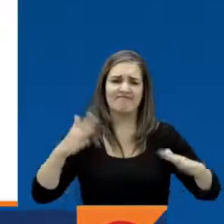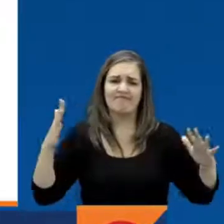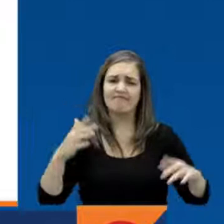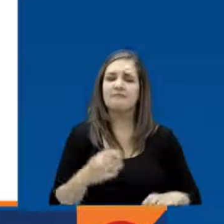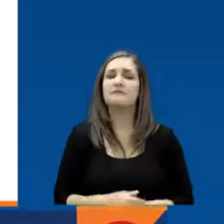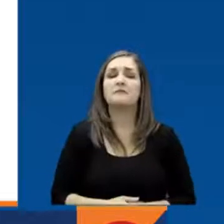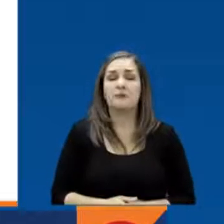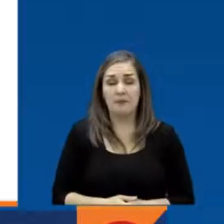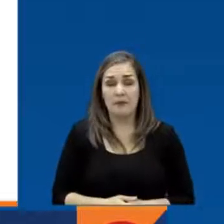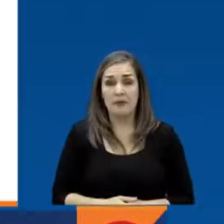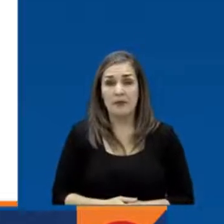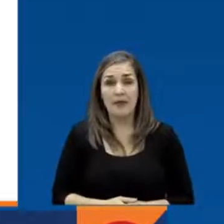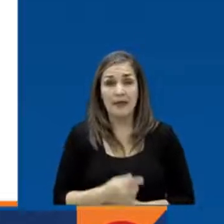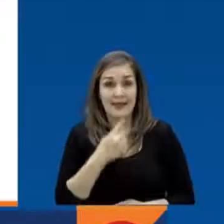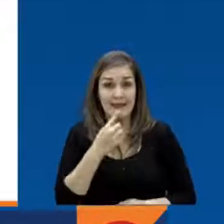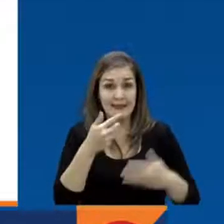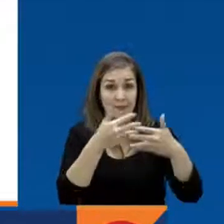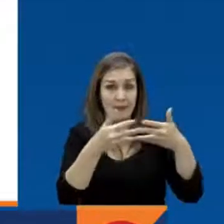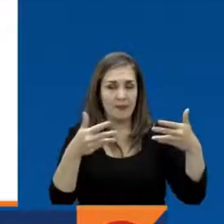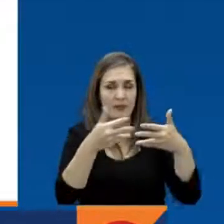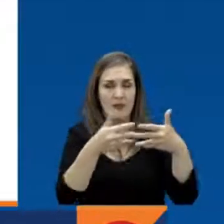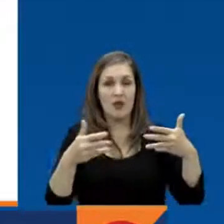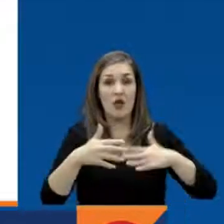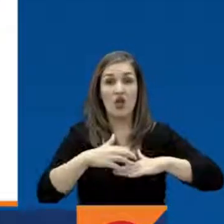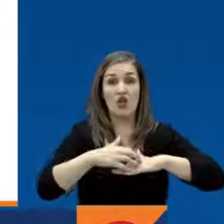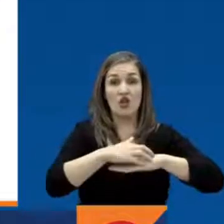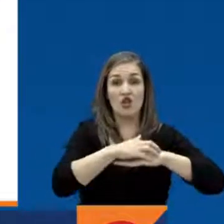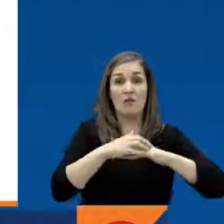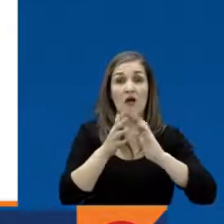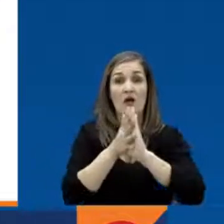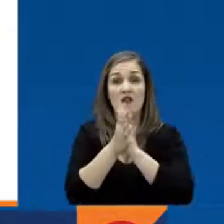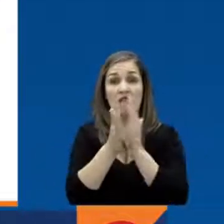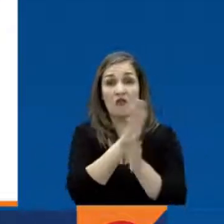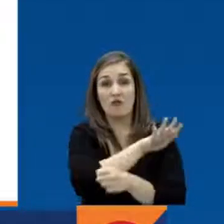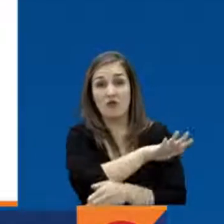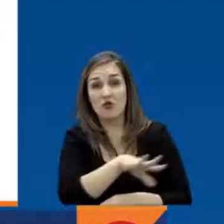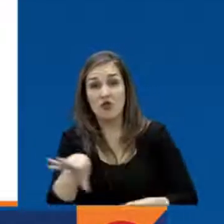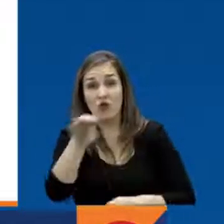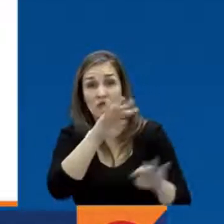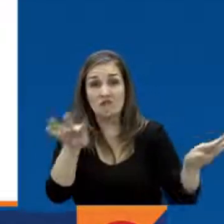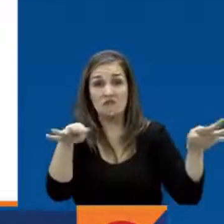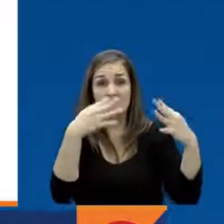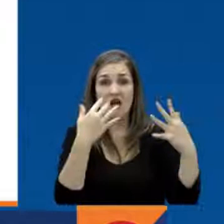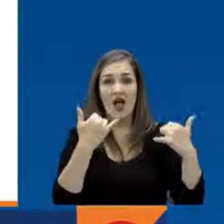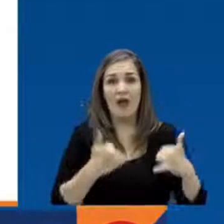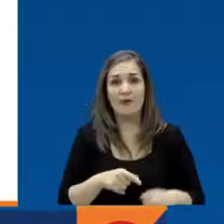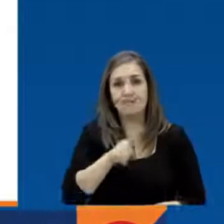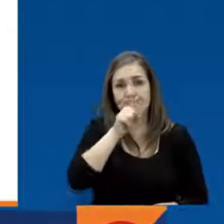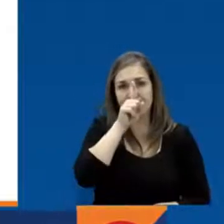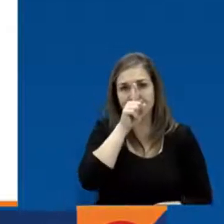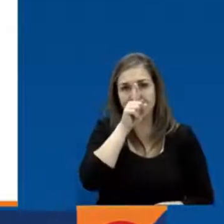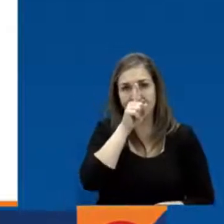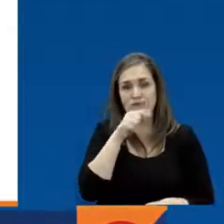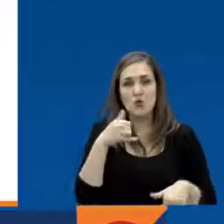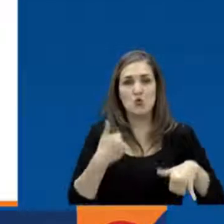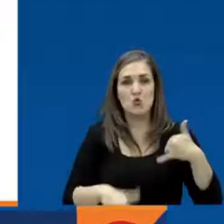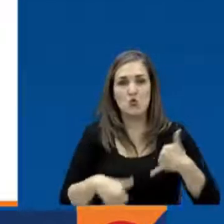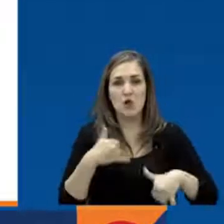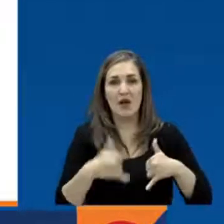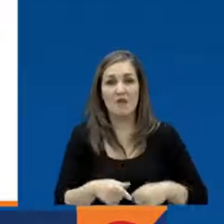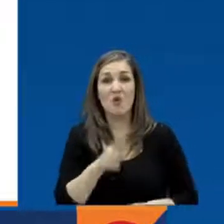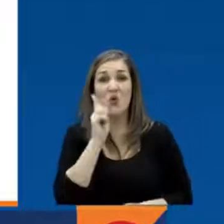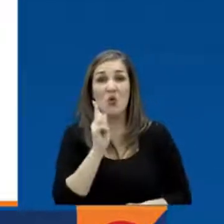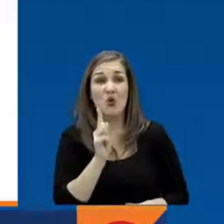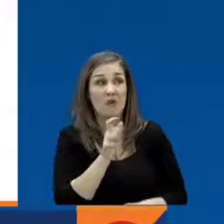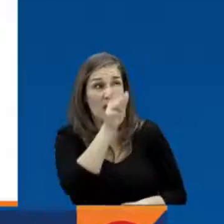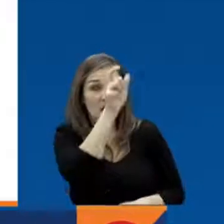siguiente, y es que dice que Deportes Tolima informa a la opinión pública que está jugando bajo protesta por la irregular alineación